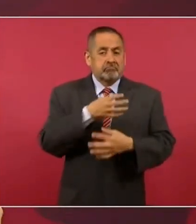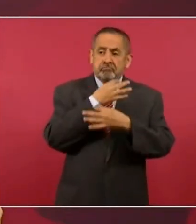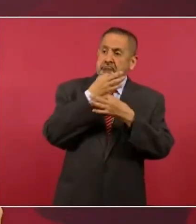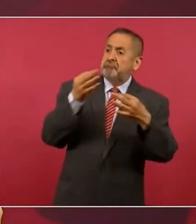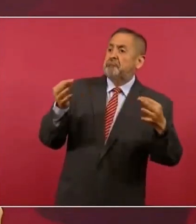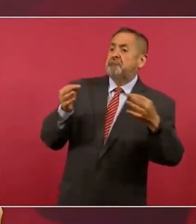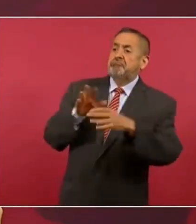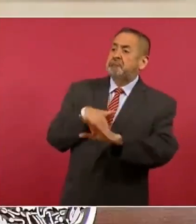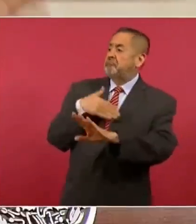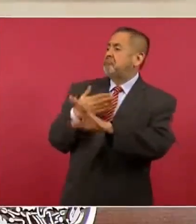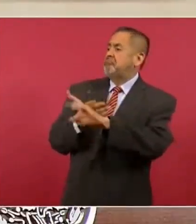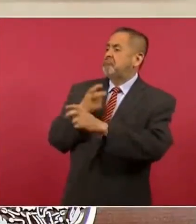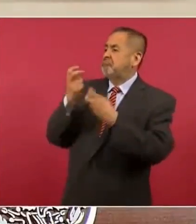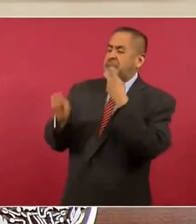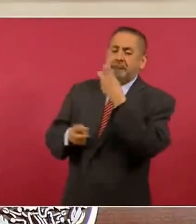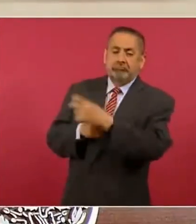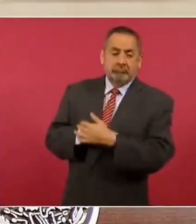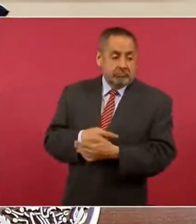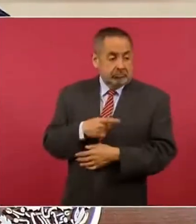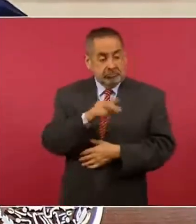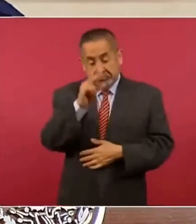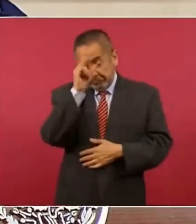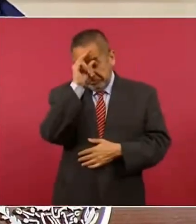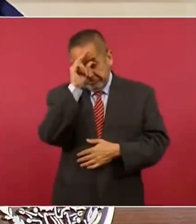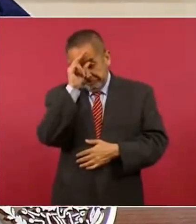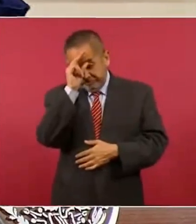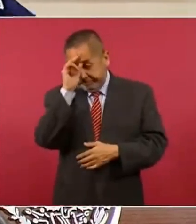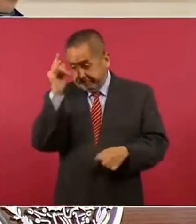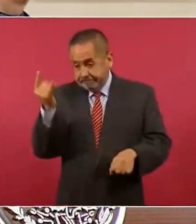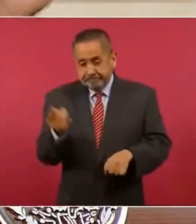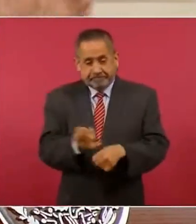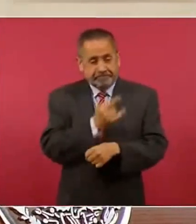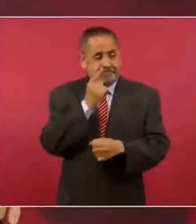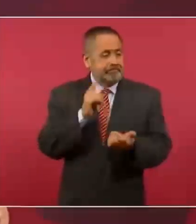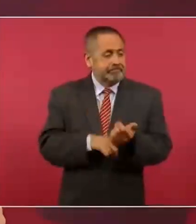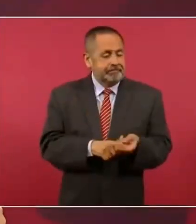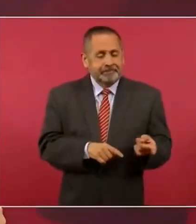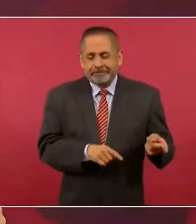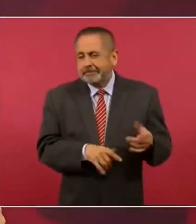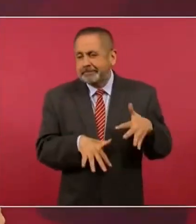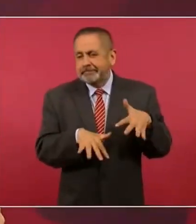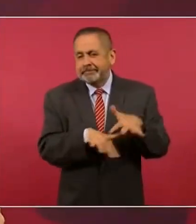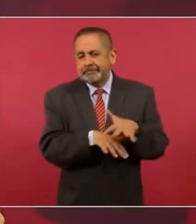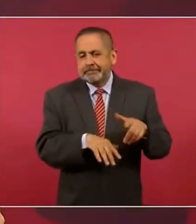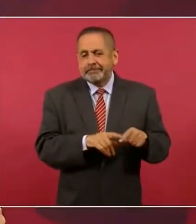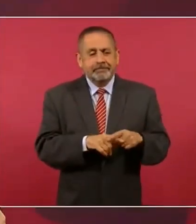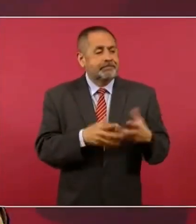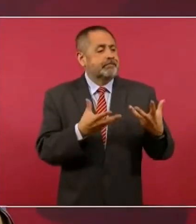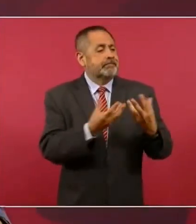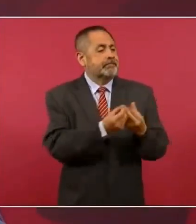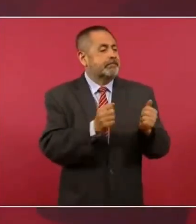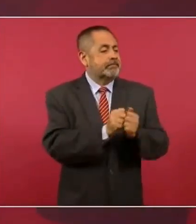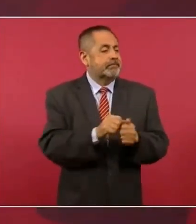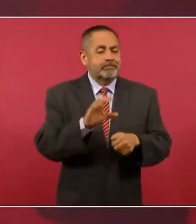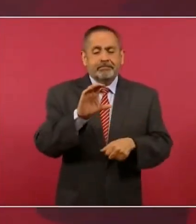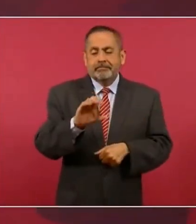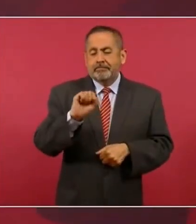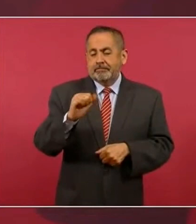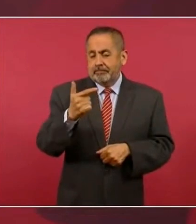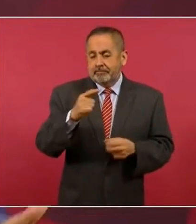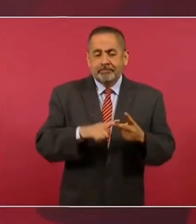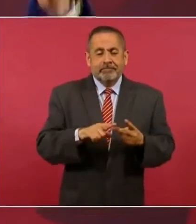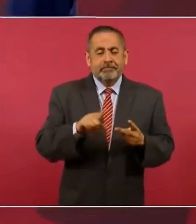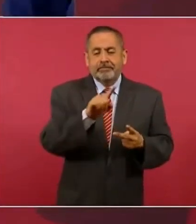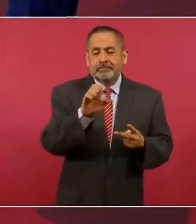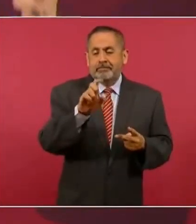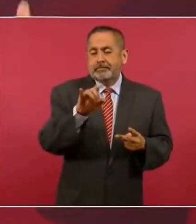públicamente, gran intelectual, orgánico, amigo de Salinas y de Zedillo